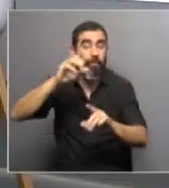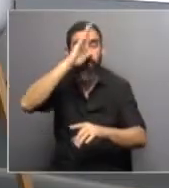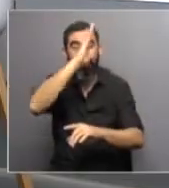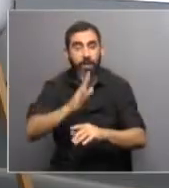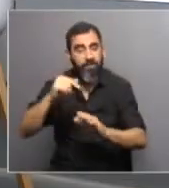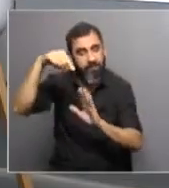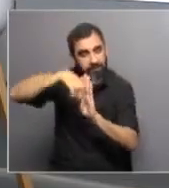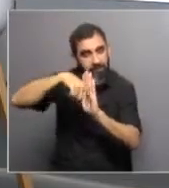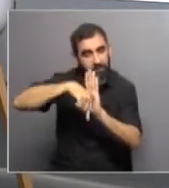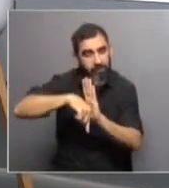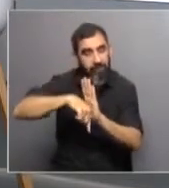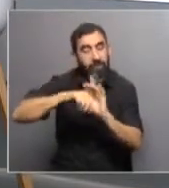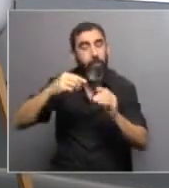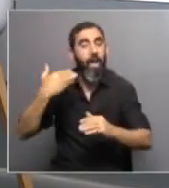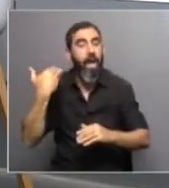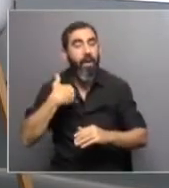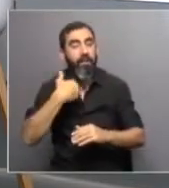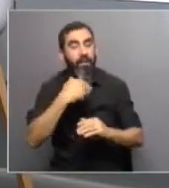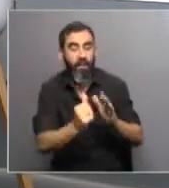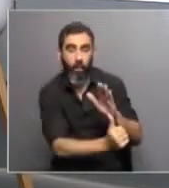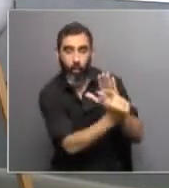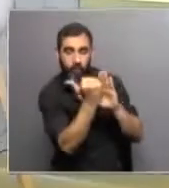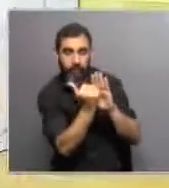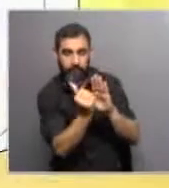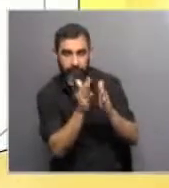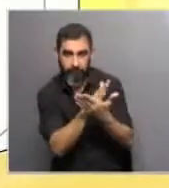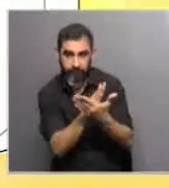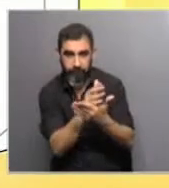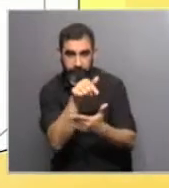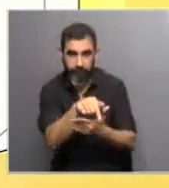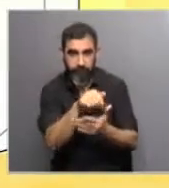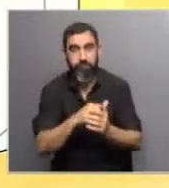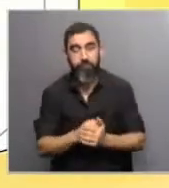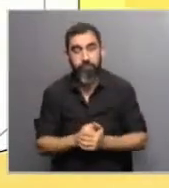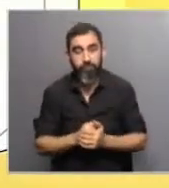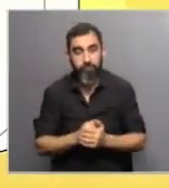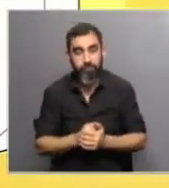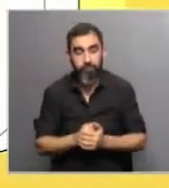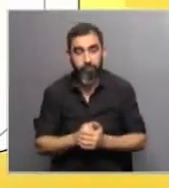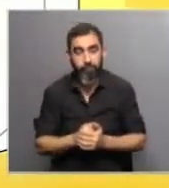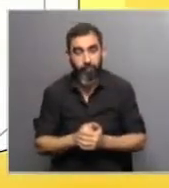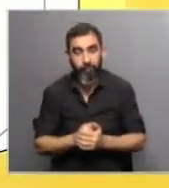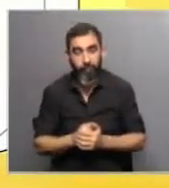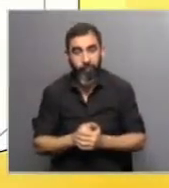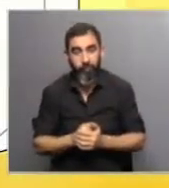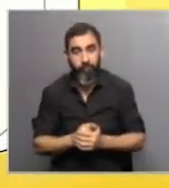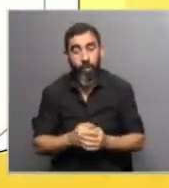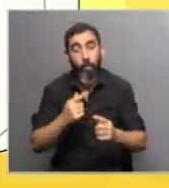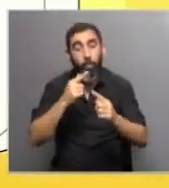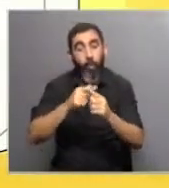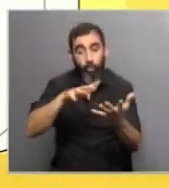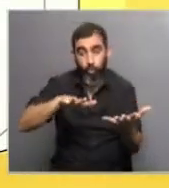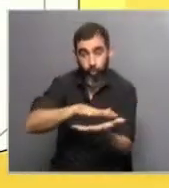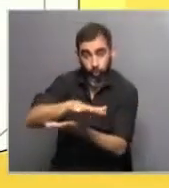y lo que sería el litoral argentino. Entonces, lo que se hizo región por región